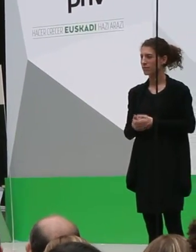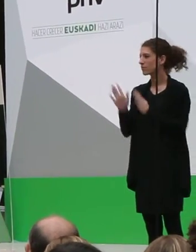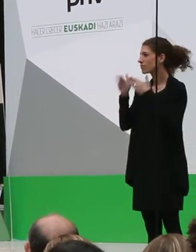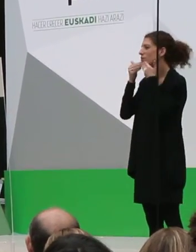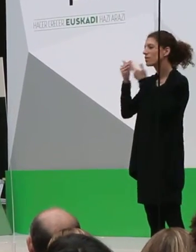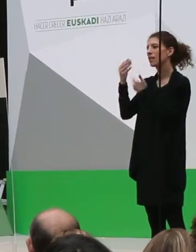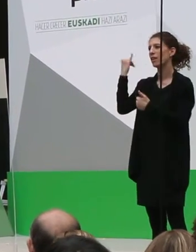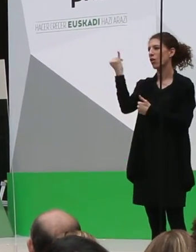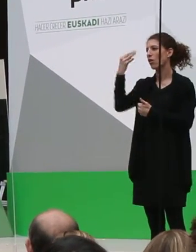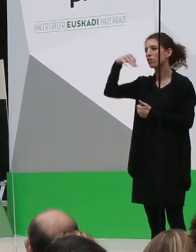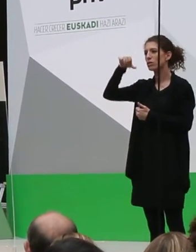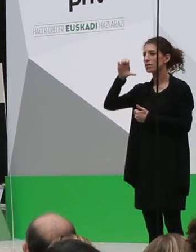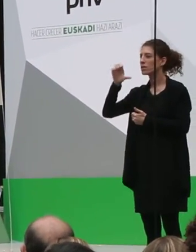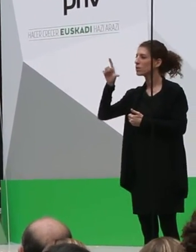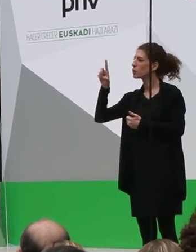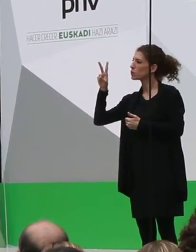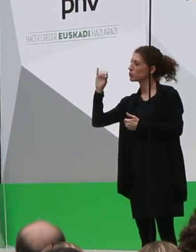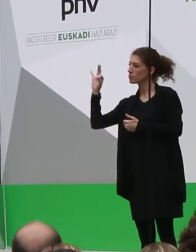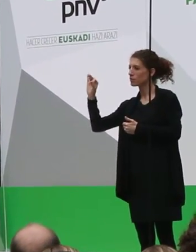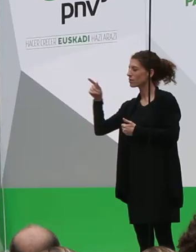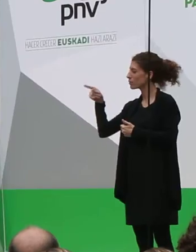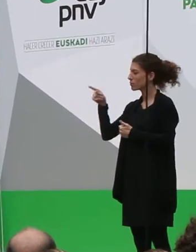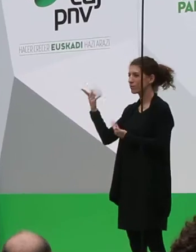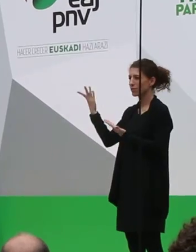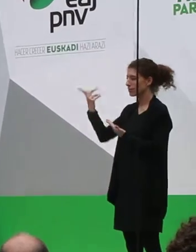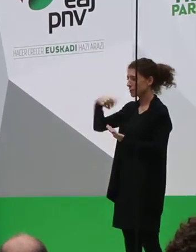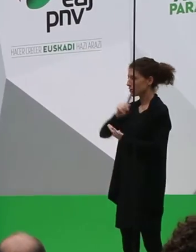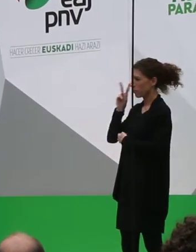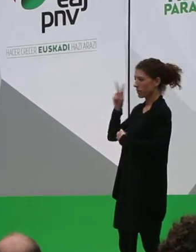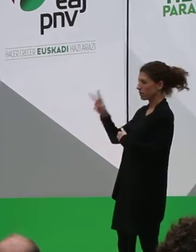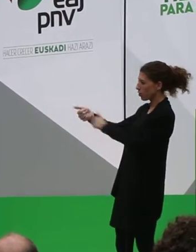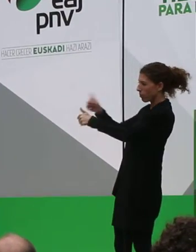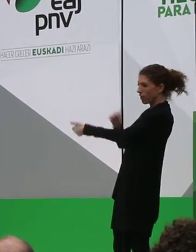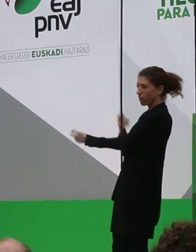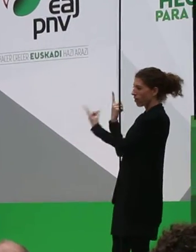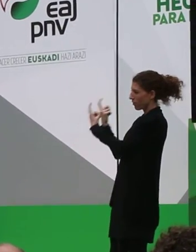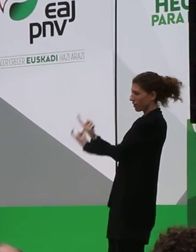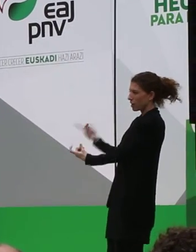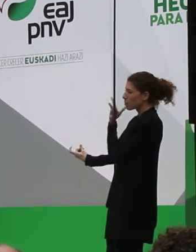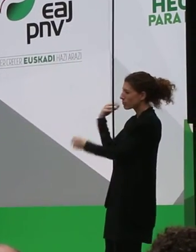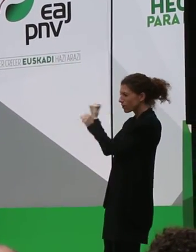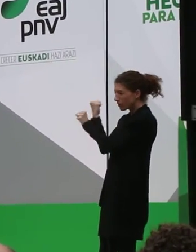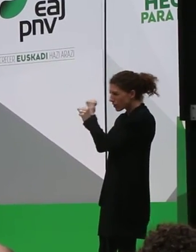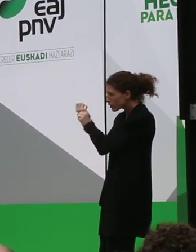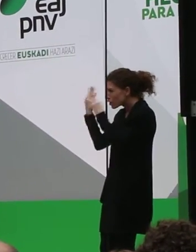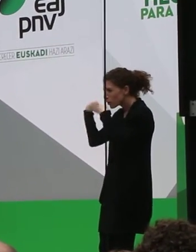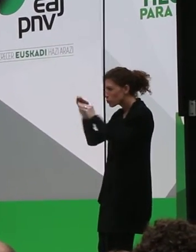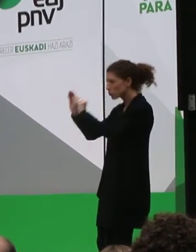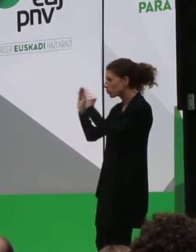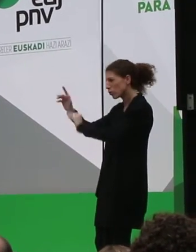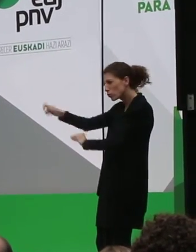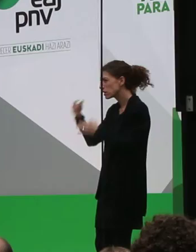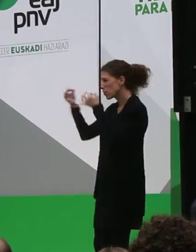Eskerrik asko, Jose Luis, eredua zara gu guztionzako. Zure hazia zabaltzen